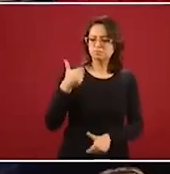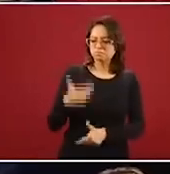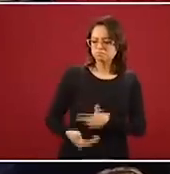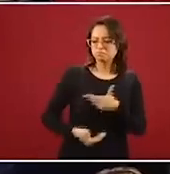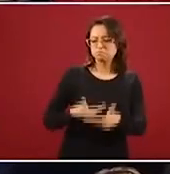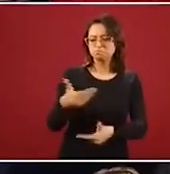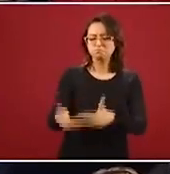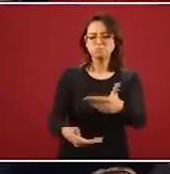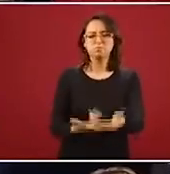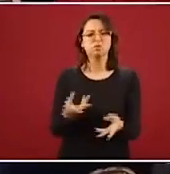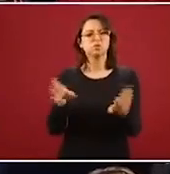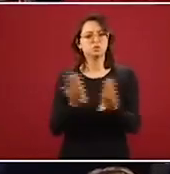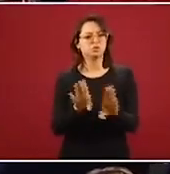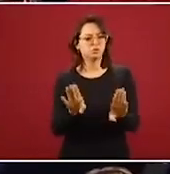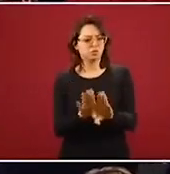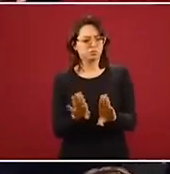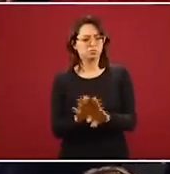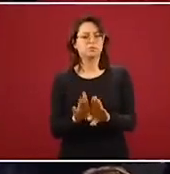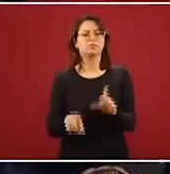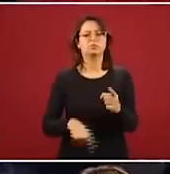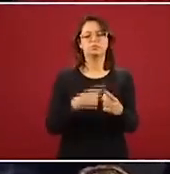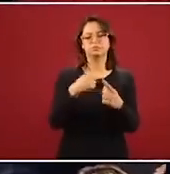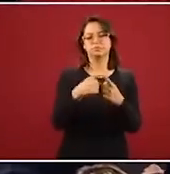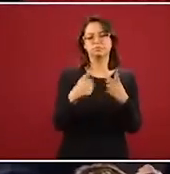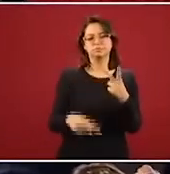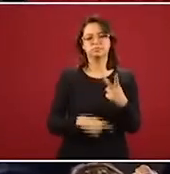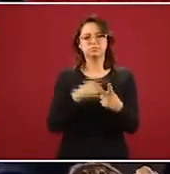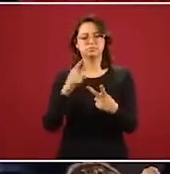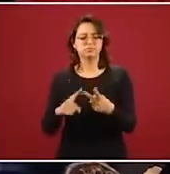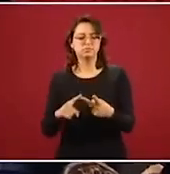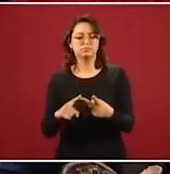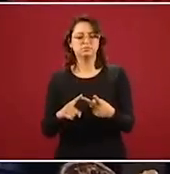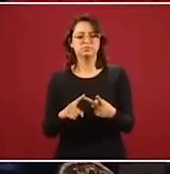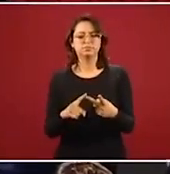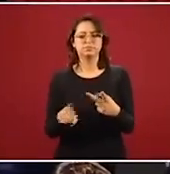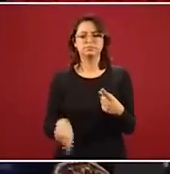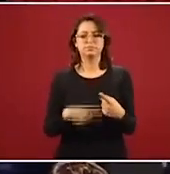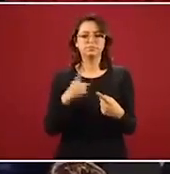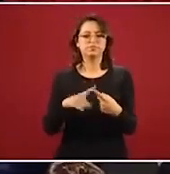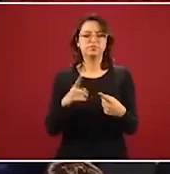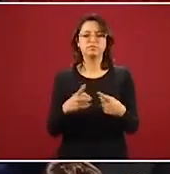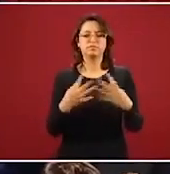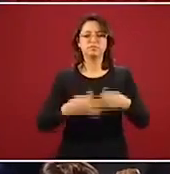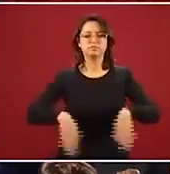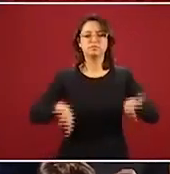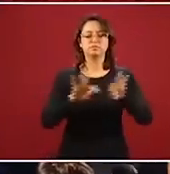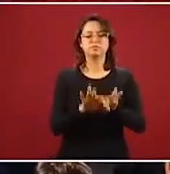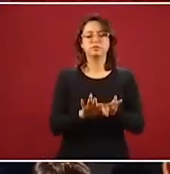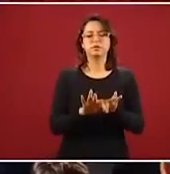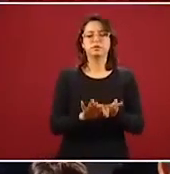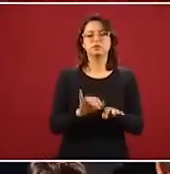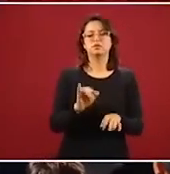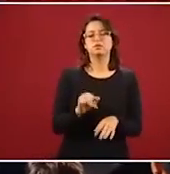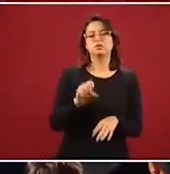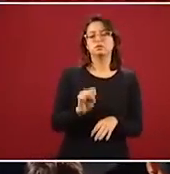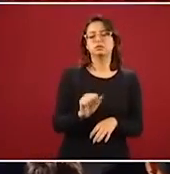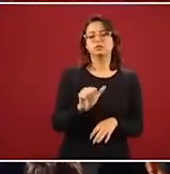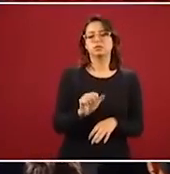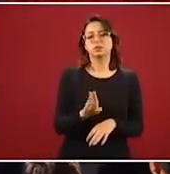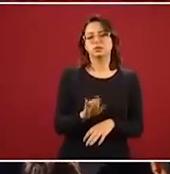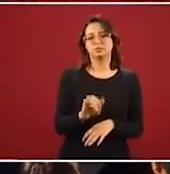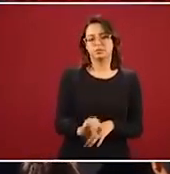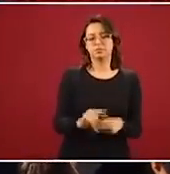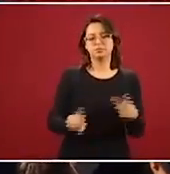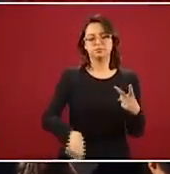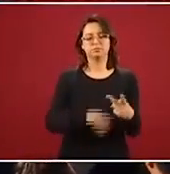dos elementos: las atribuciones o las funciones fundamentales del Instituto de Salud para el Bienestar y